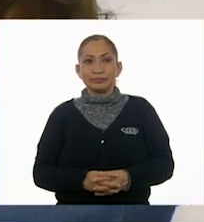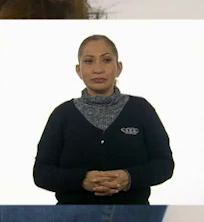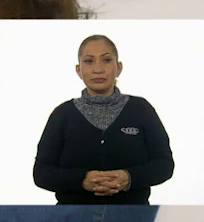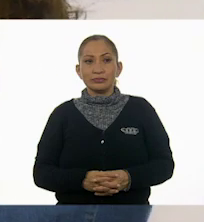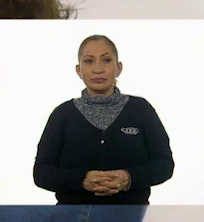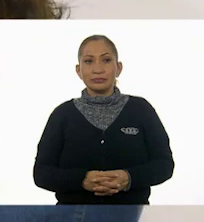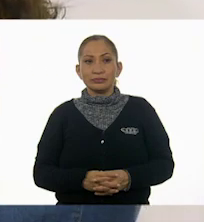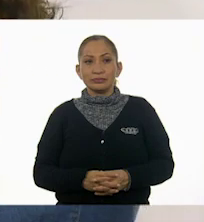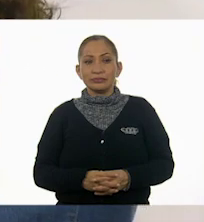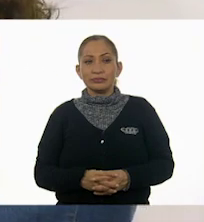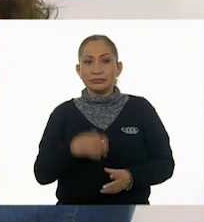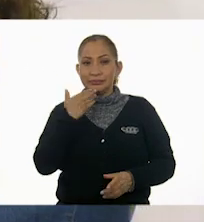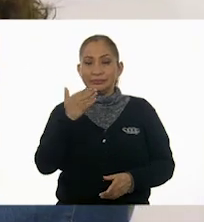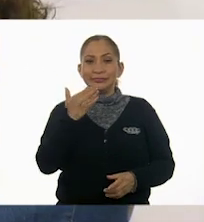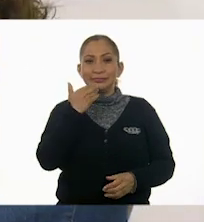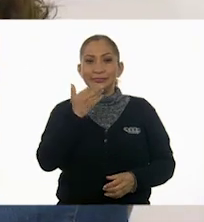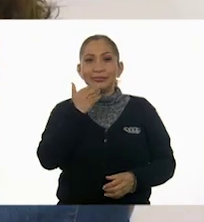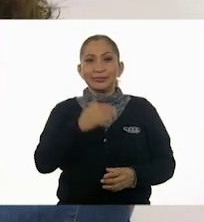Sí.